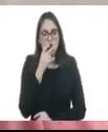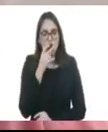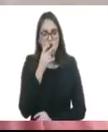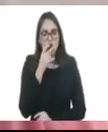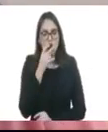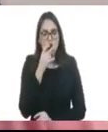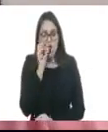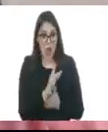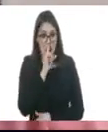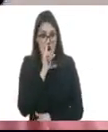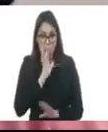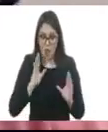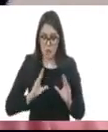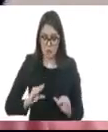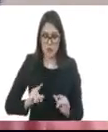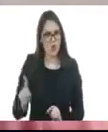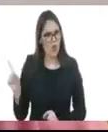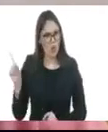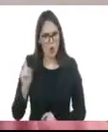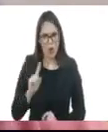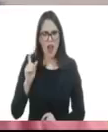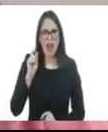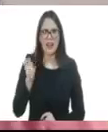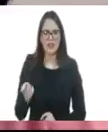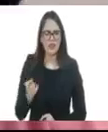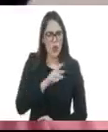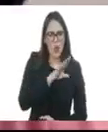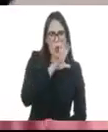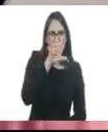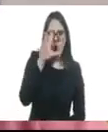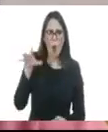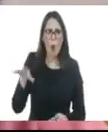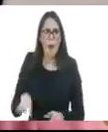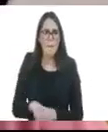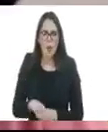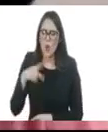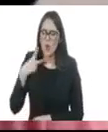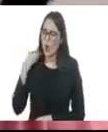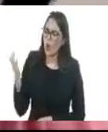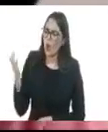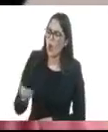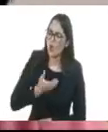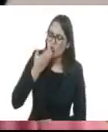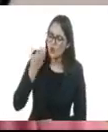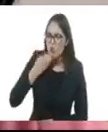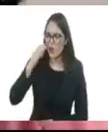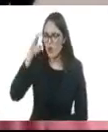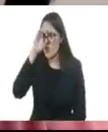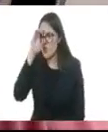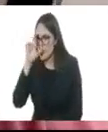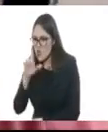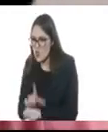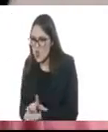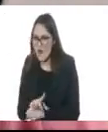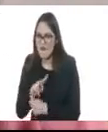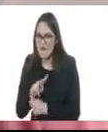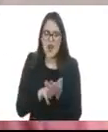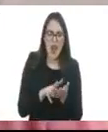transmite, junto con la lengua va esa cosmovisión, esos valores, ese amor por